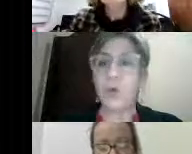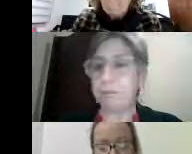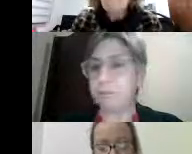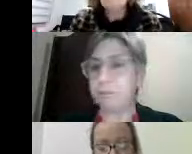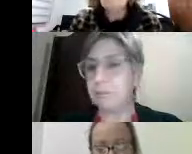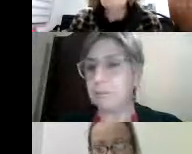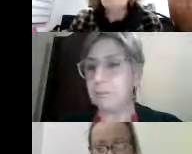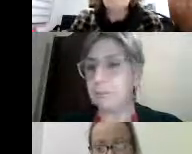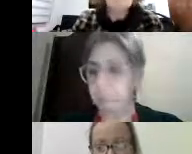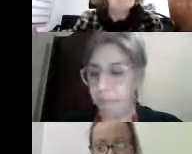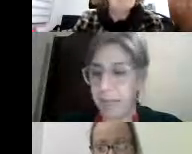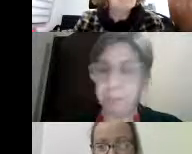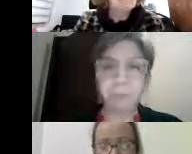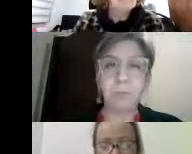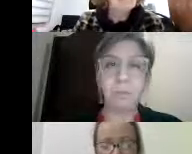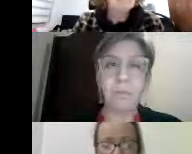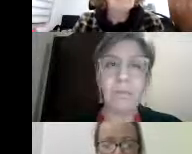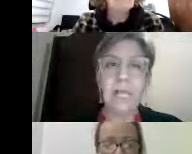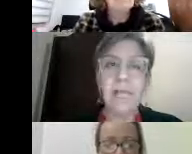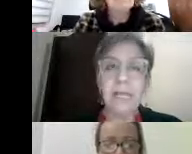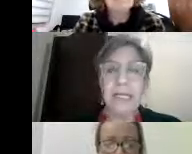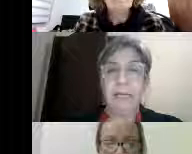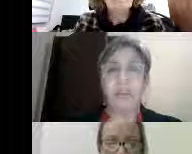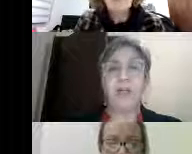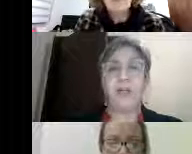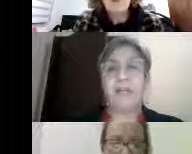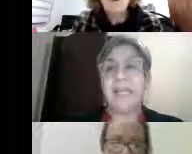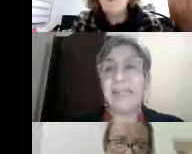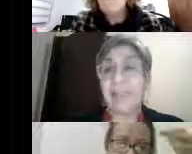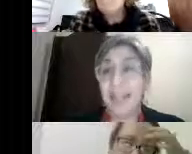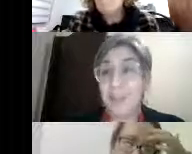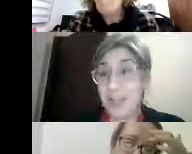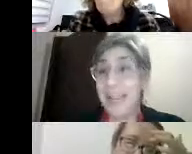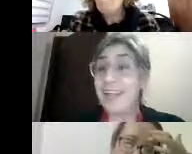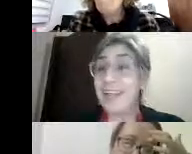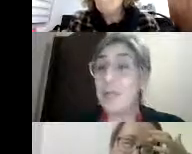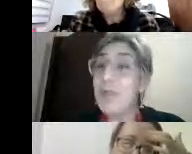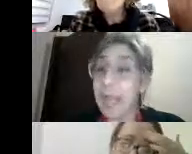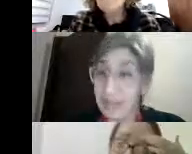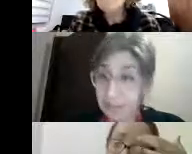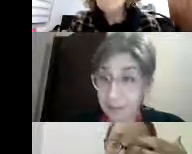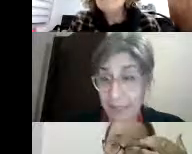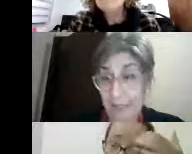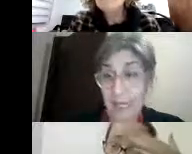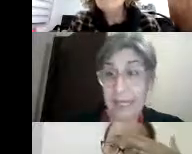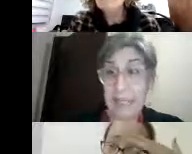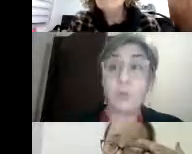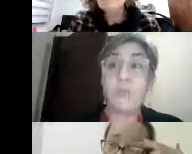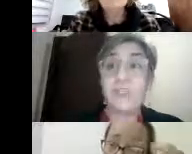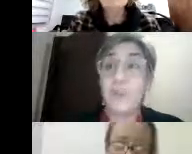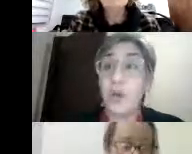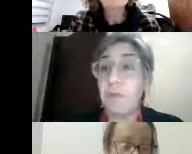¿Seguimos o...? Bien. Bueno, también está dentro en la literatura